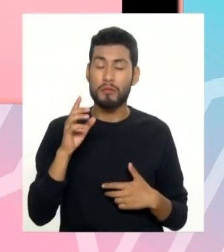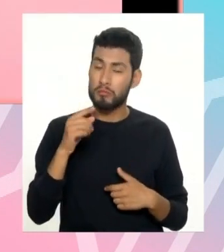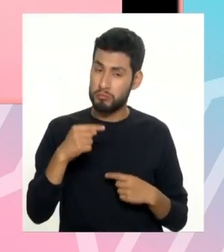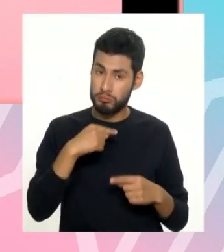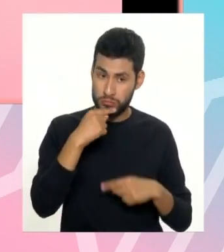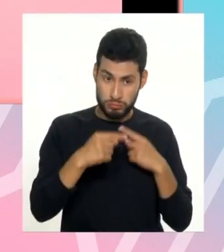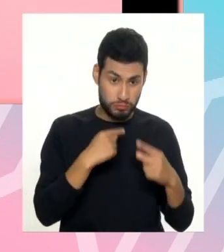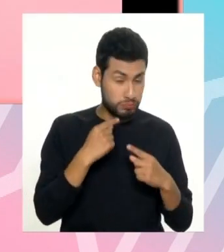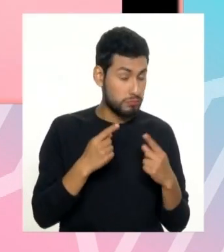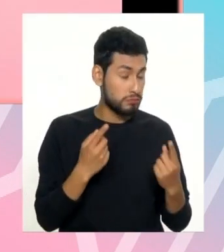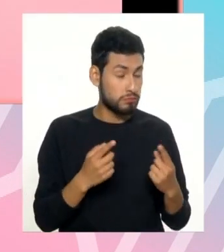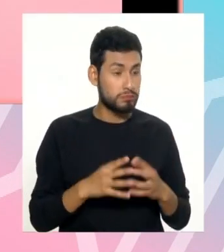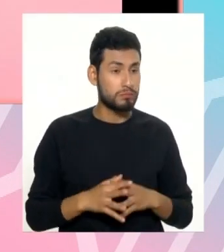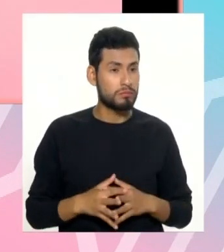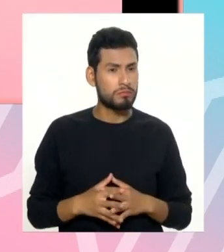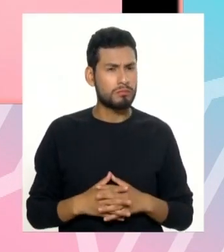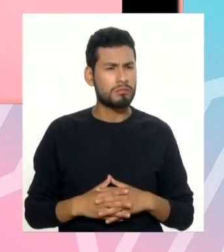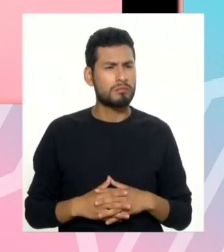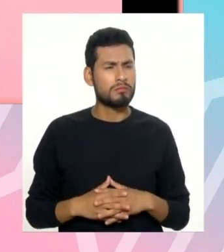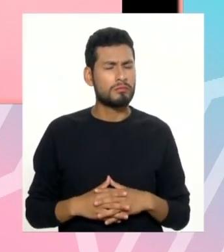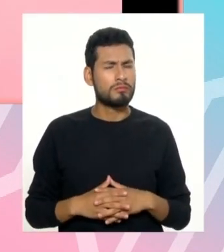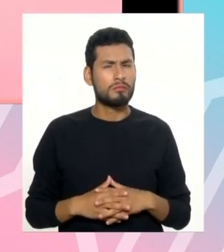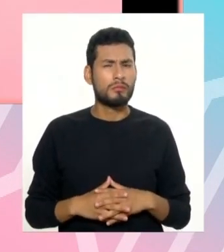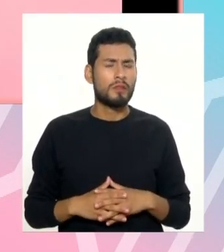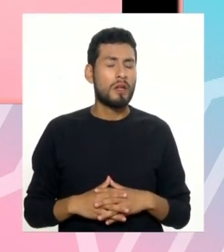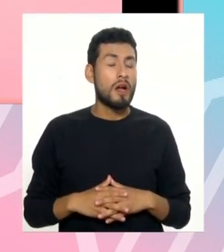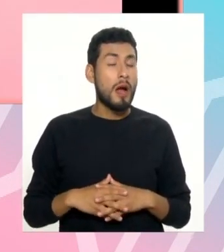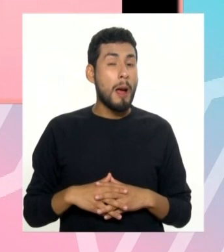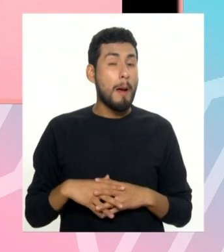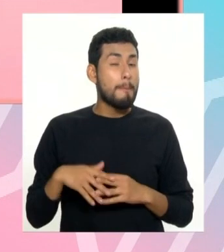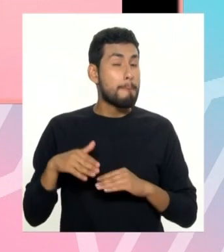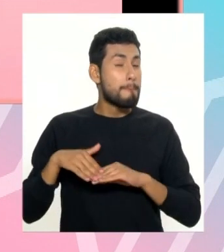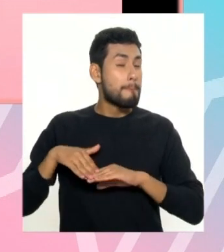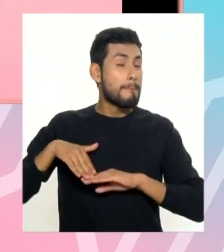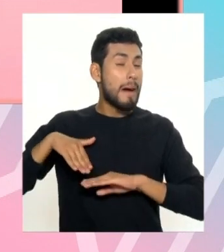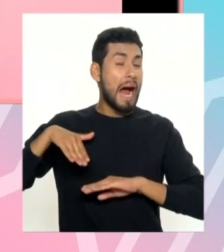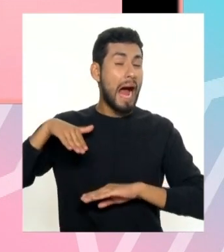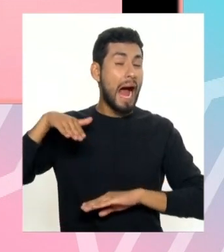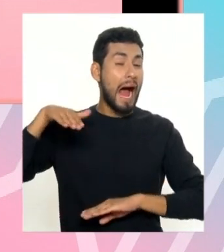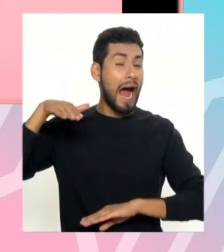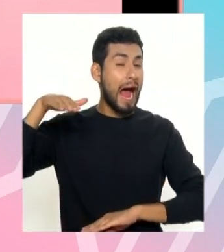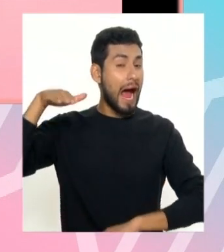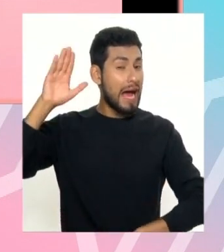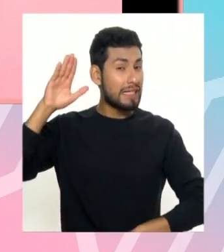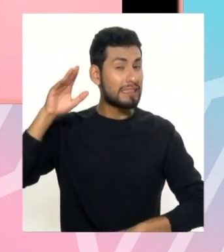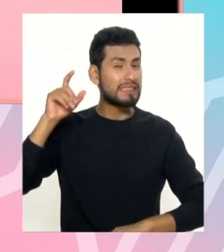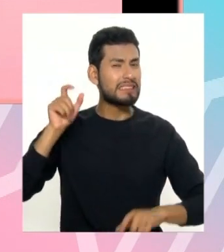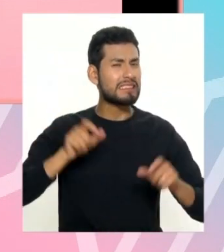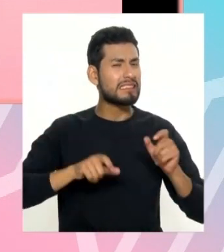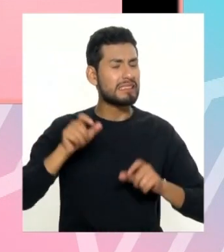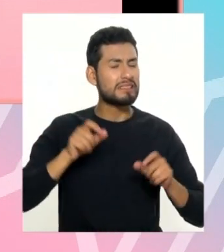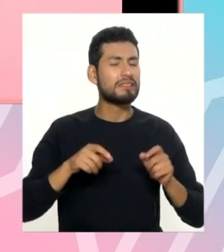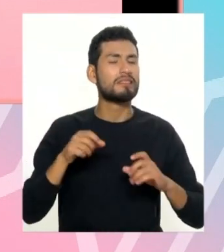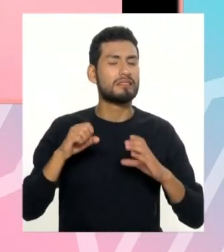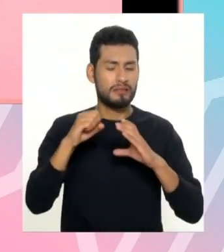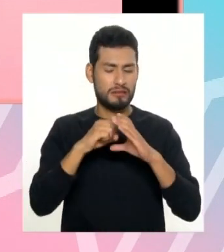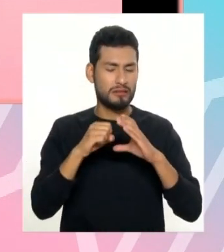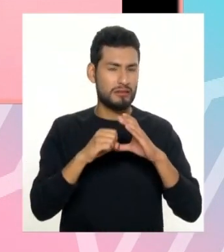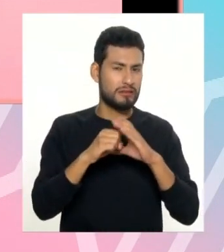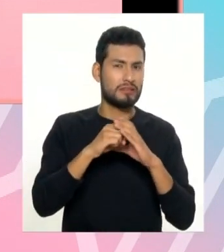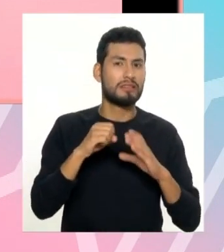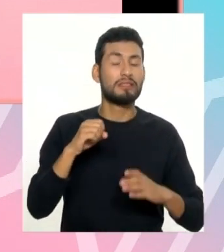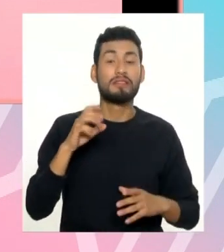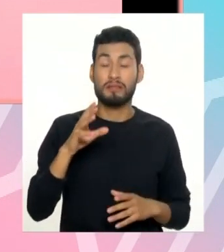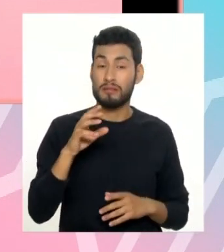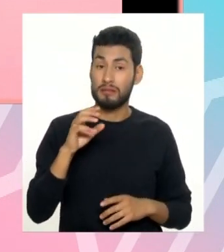diciendo de que la mayor cantidad de gente presenta hernias discales. Tan es así que